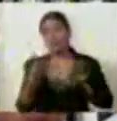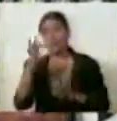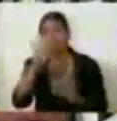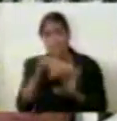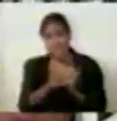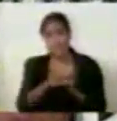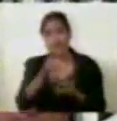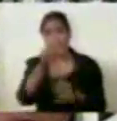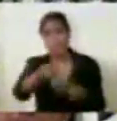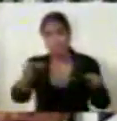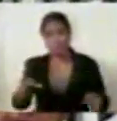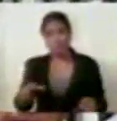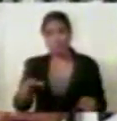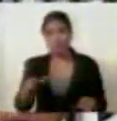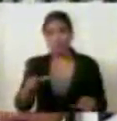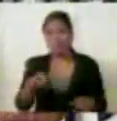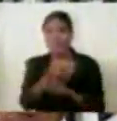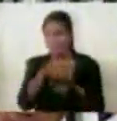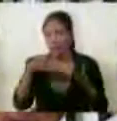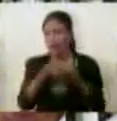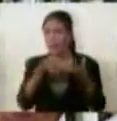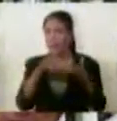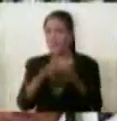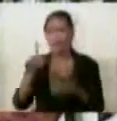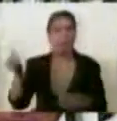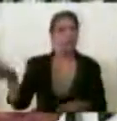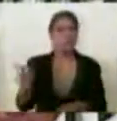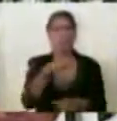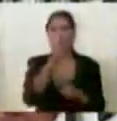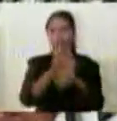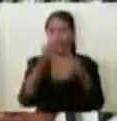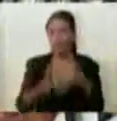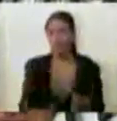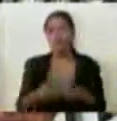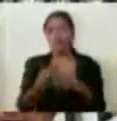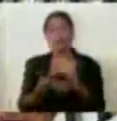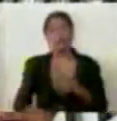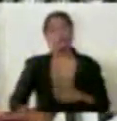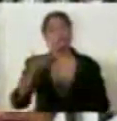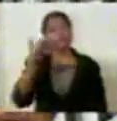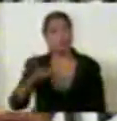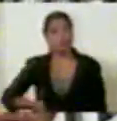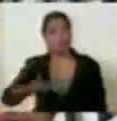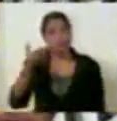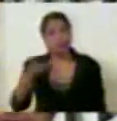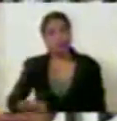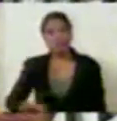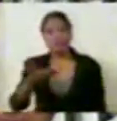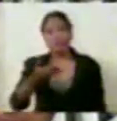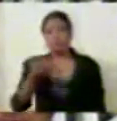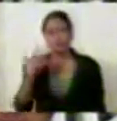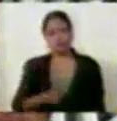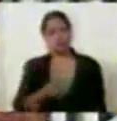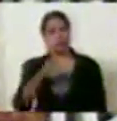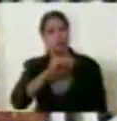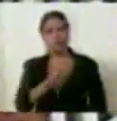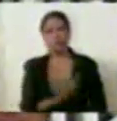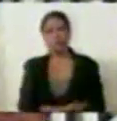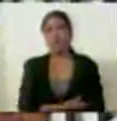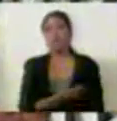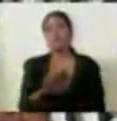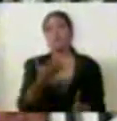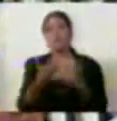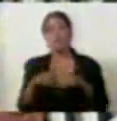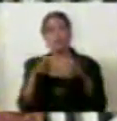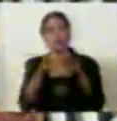pensionadas. Ellos van a atacar a los trabajadores y las trabajadoras. Por eso la importancia extrema de asambleas